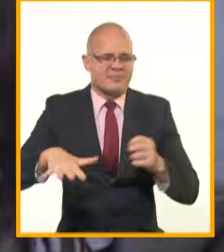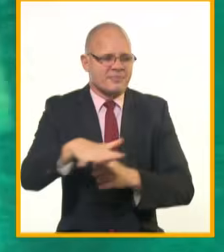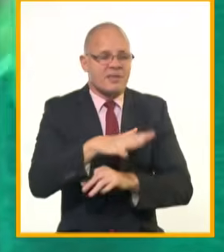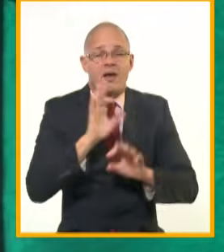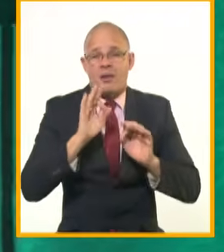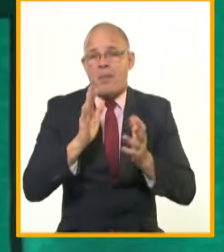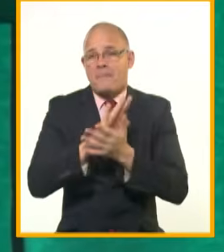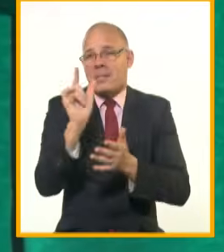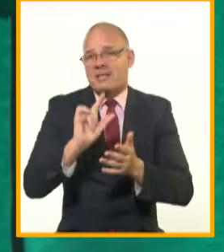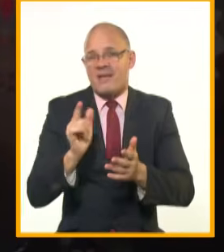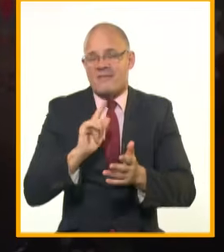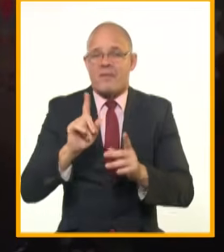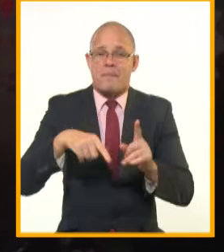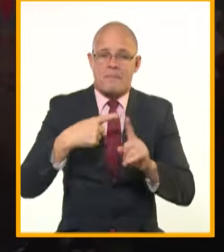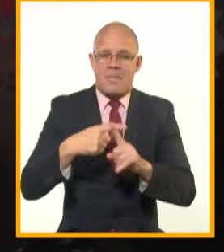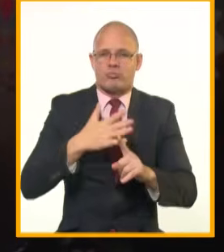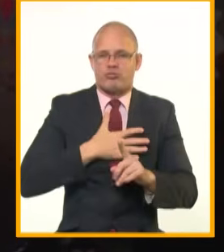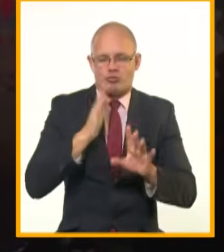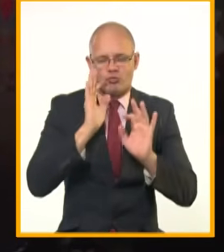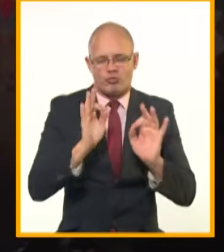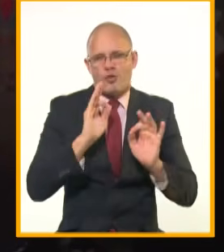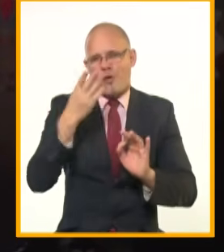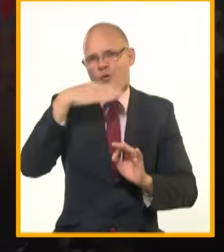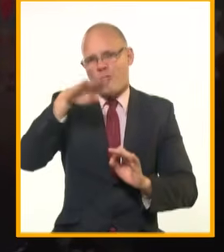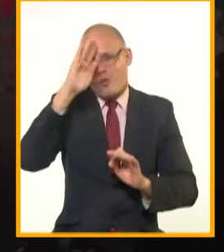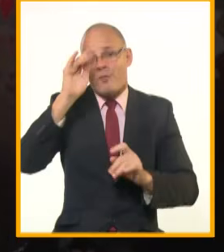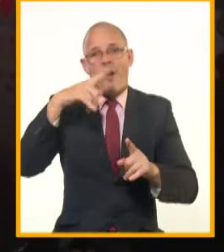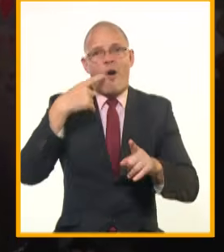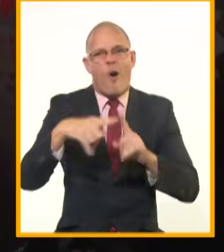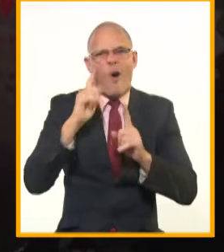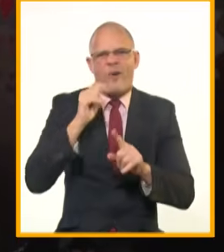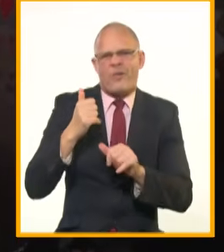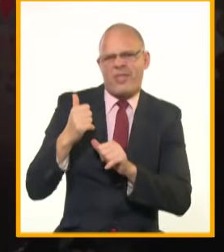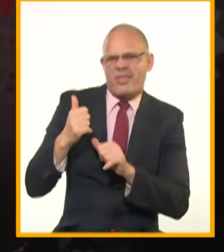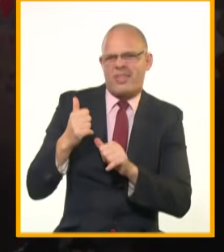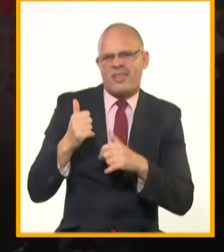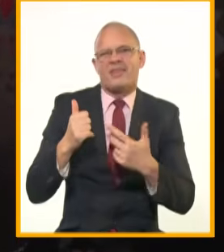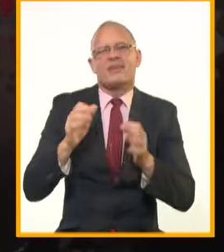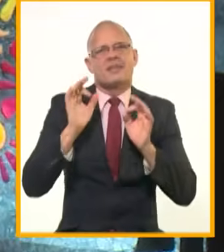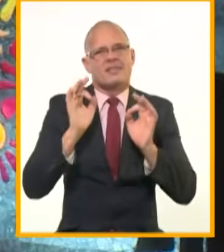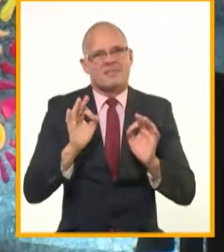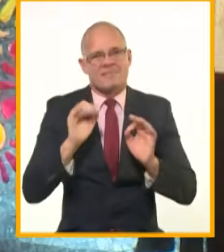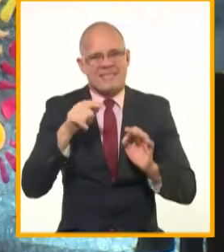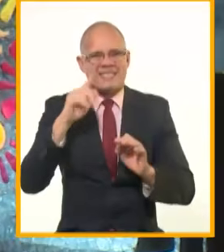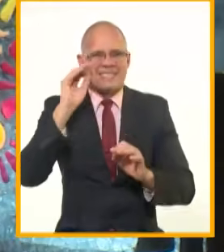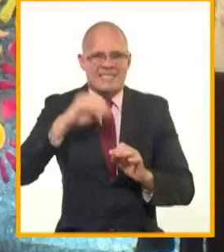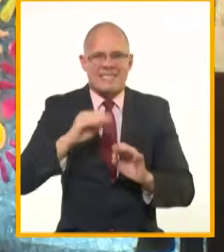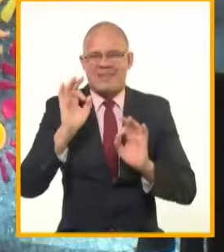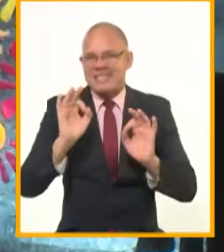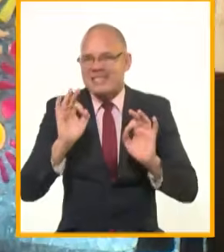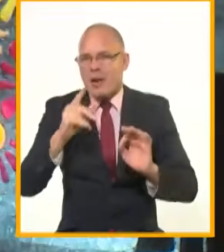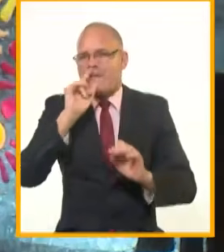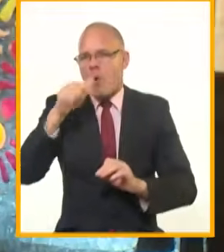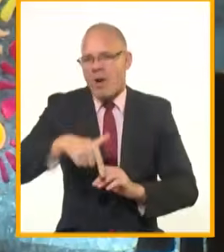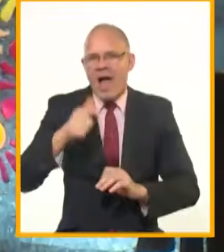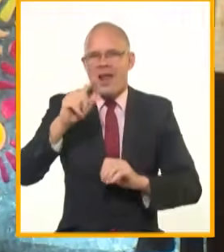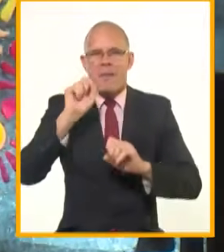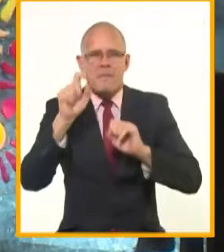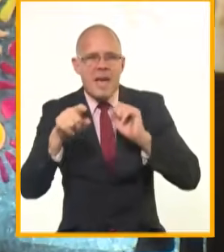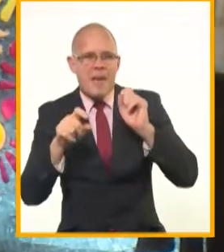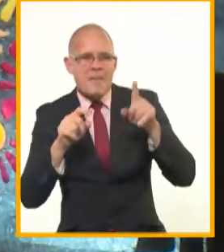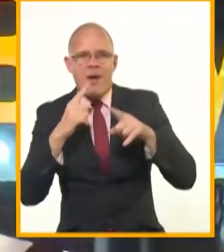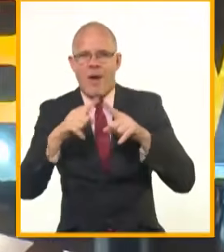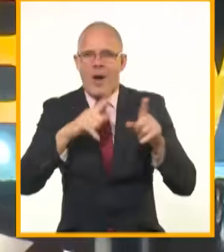de nuestra cubanía. El epílogo lo escribieron entre conmemoraciones solemnes las alegres charangas de Bejucal, una expresión